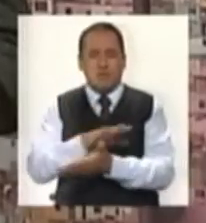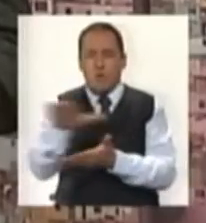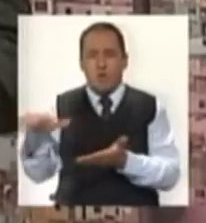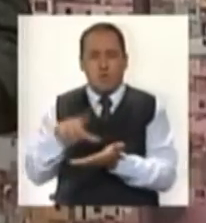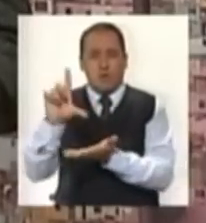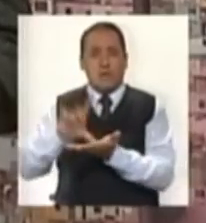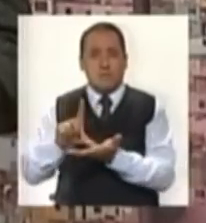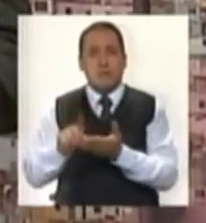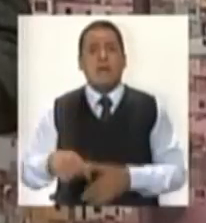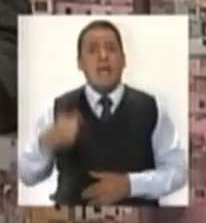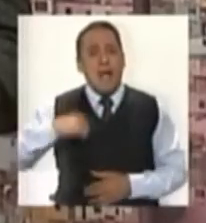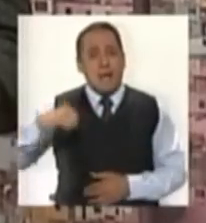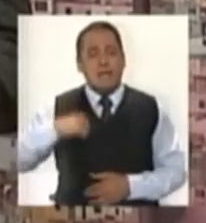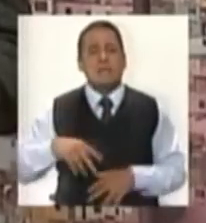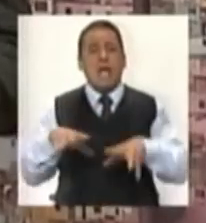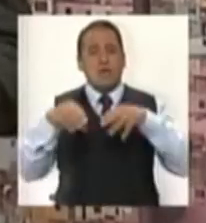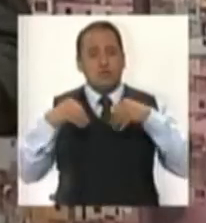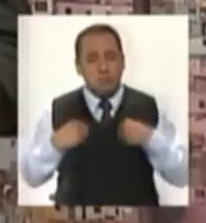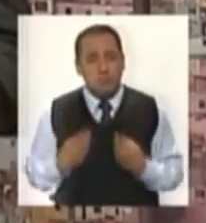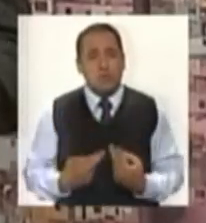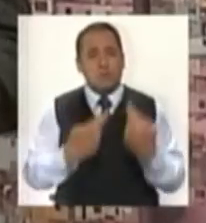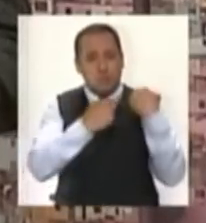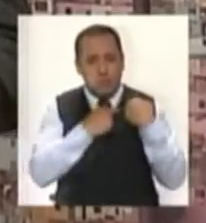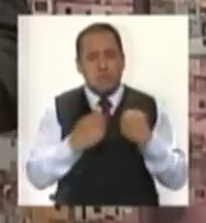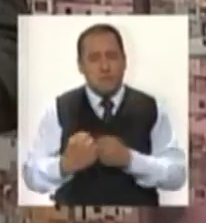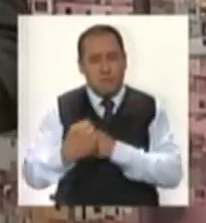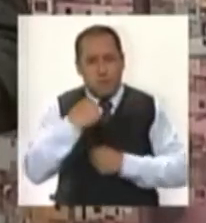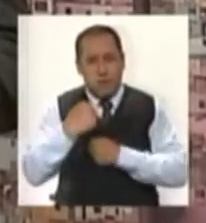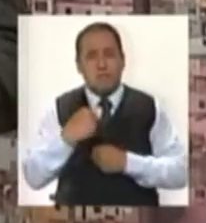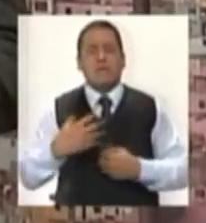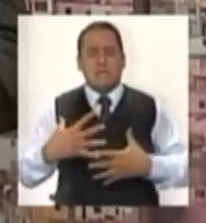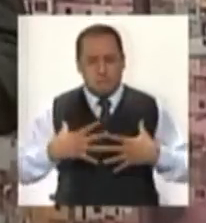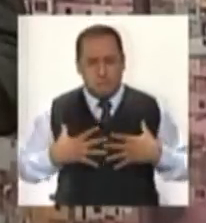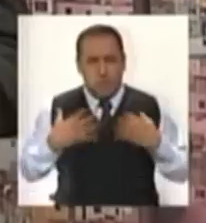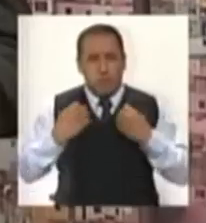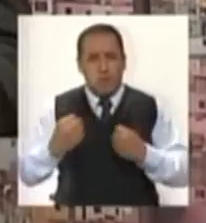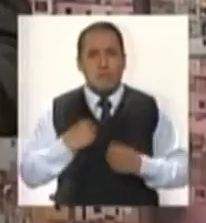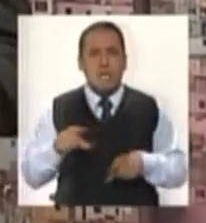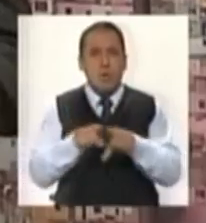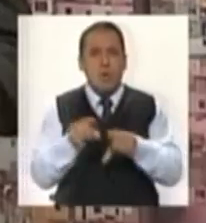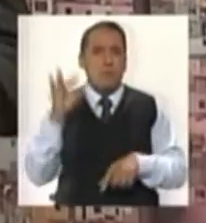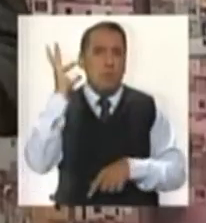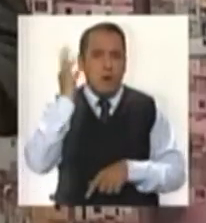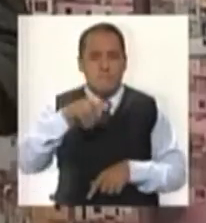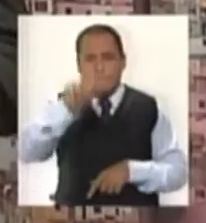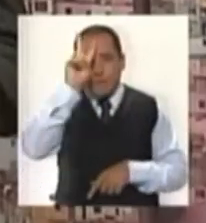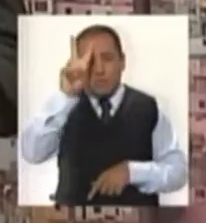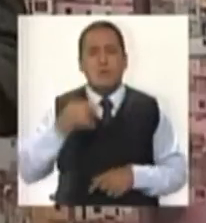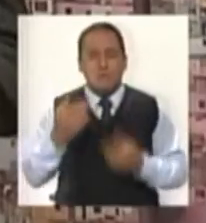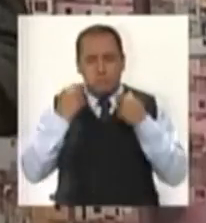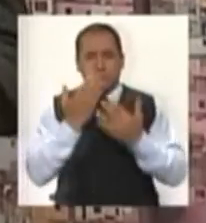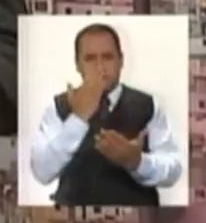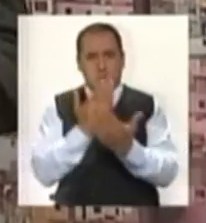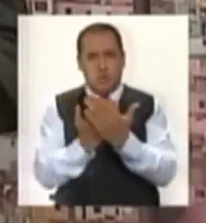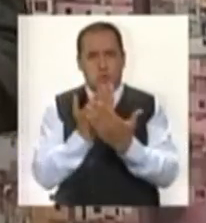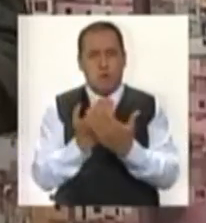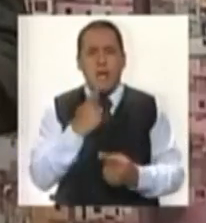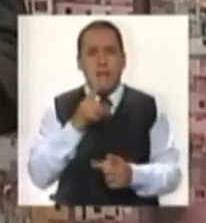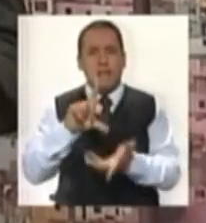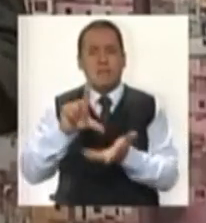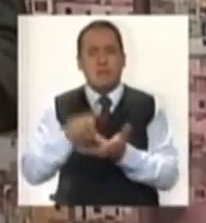ciudad. Susana asumió este gran reto. Lo hizo con el coraje de la mujer peruana. Susana dio la cara por Lima